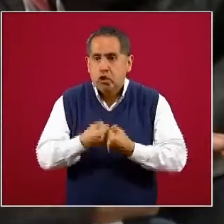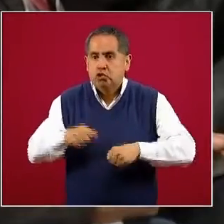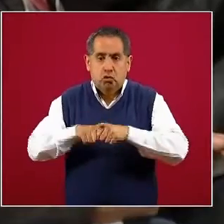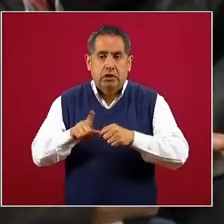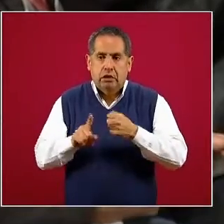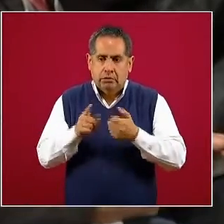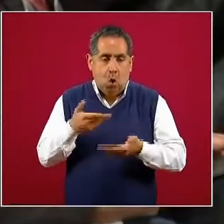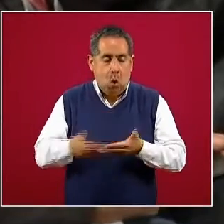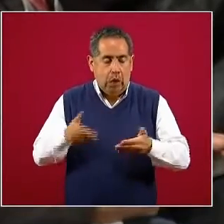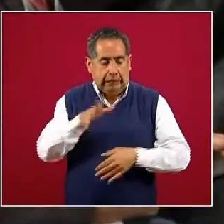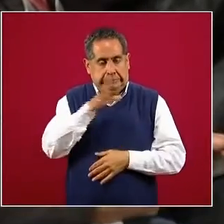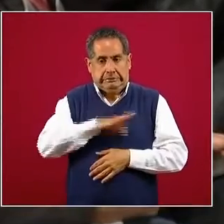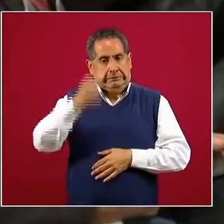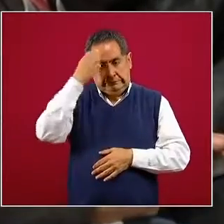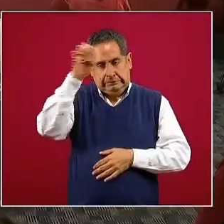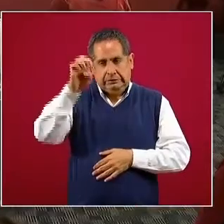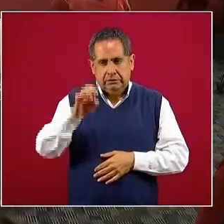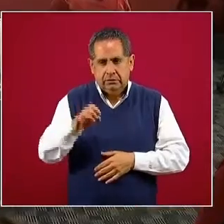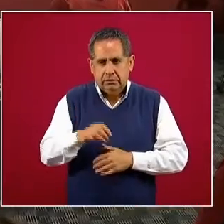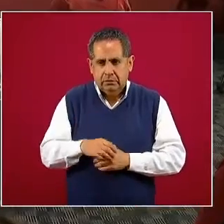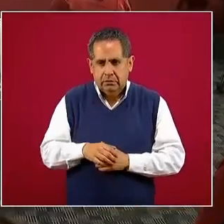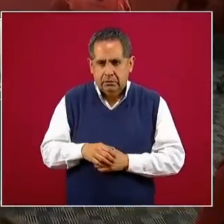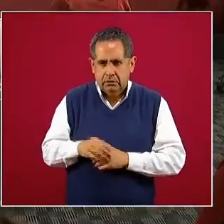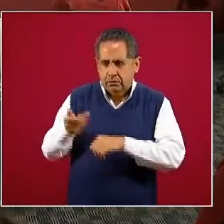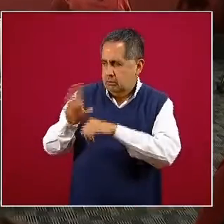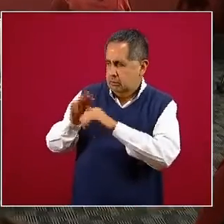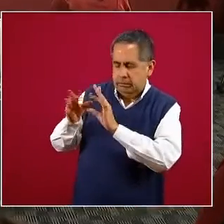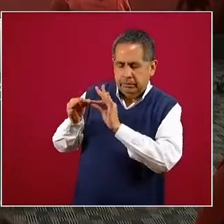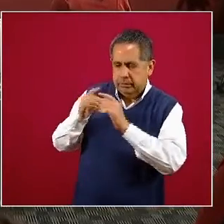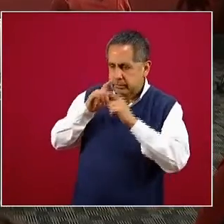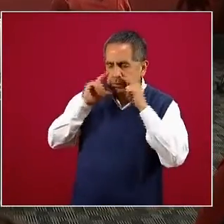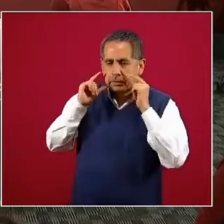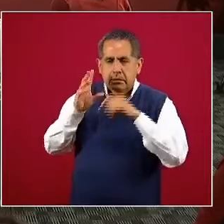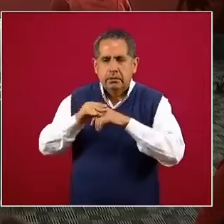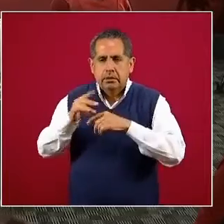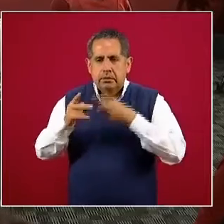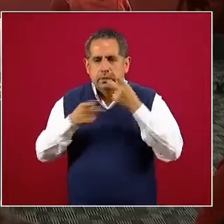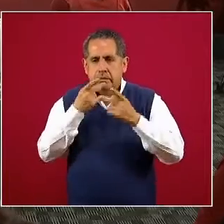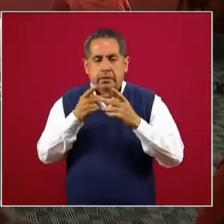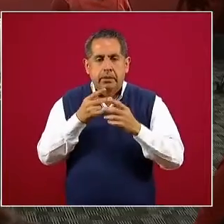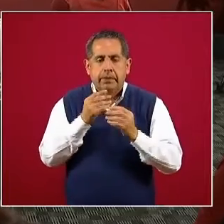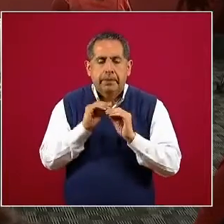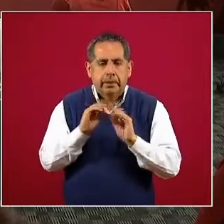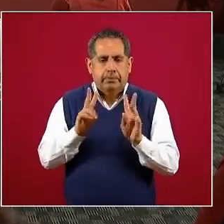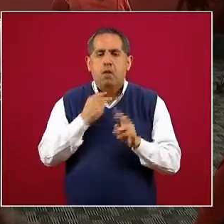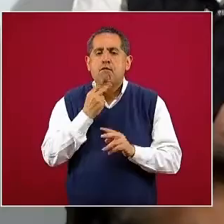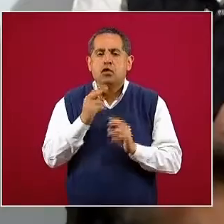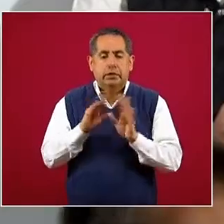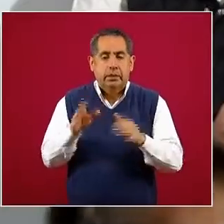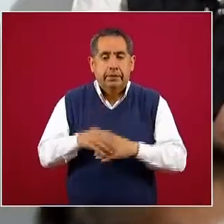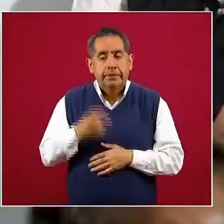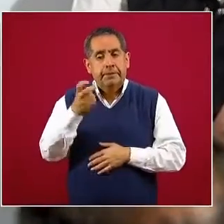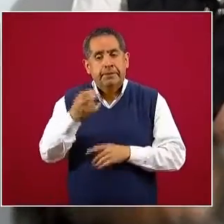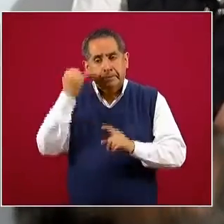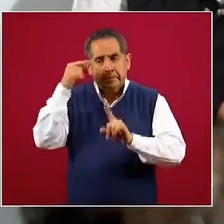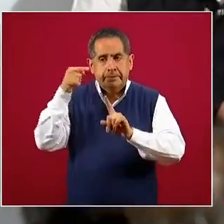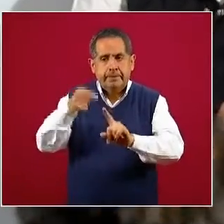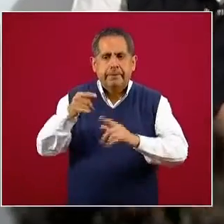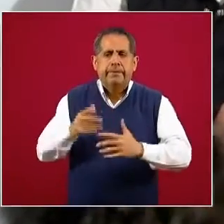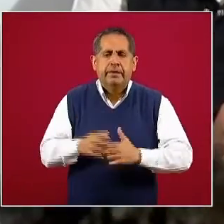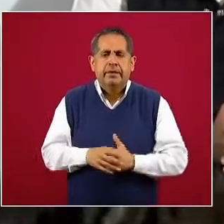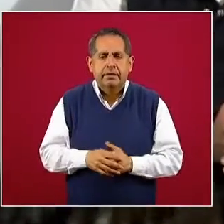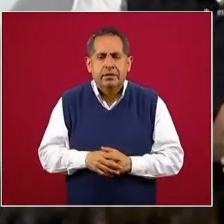sus preguntas. La primera, que es de índole personal, la contesto de la misma manera que le he contestado muchas veces, y es mi